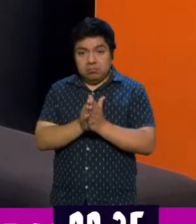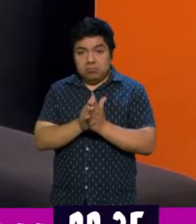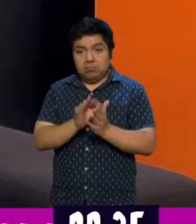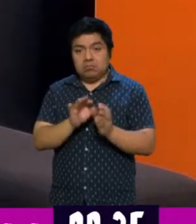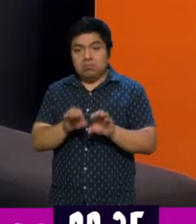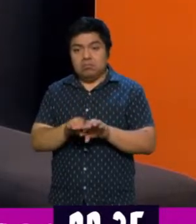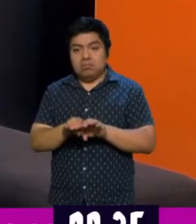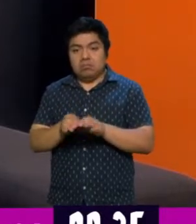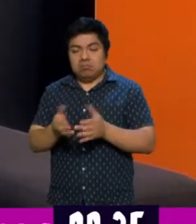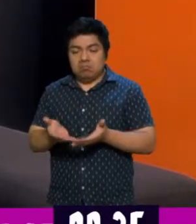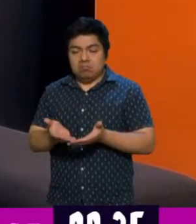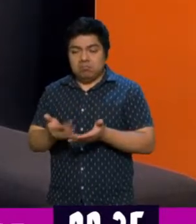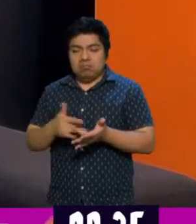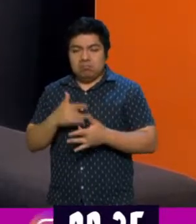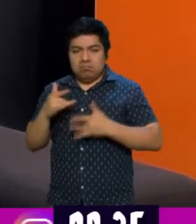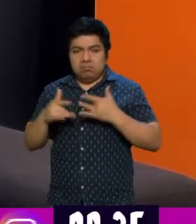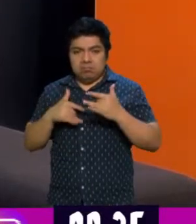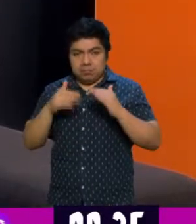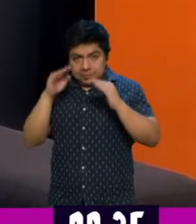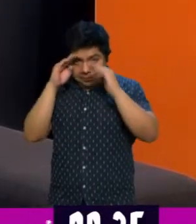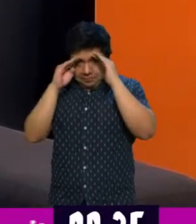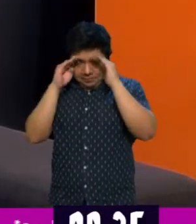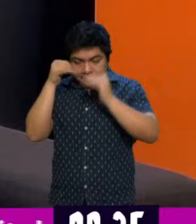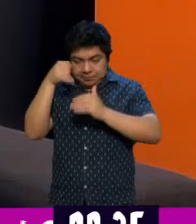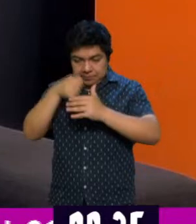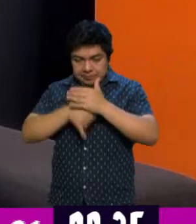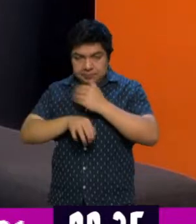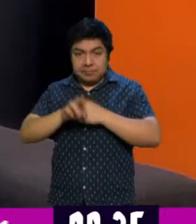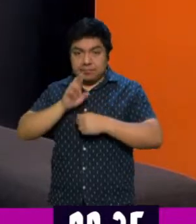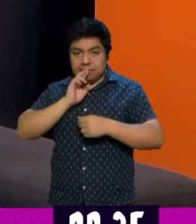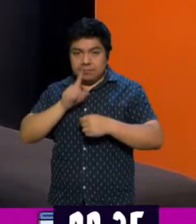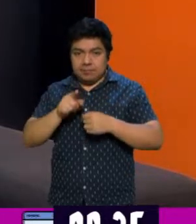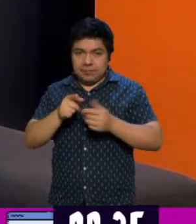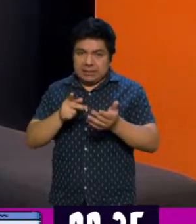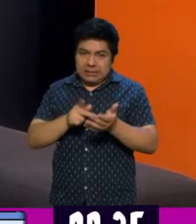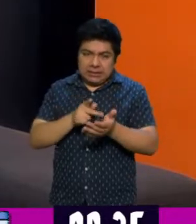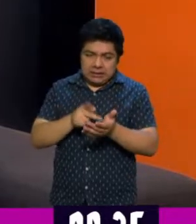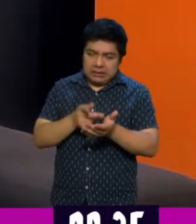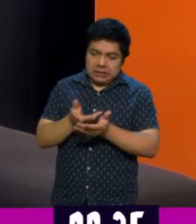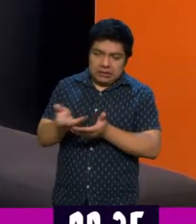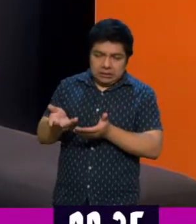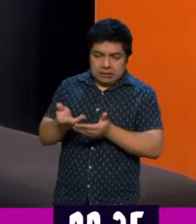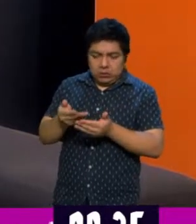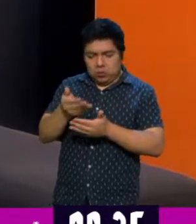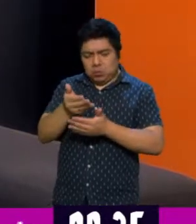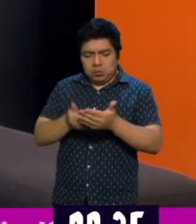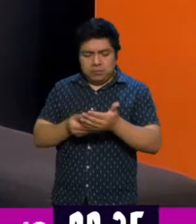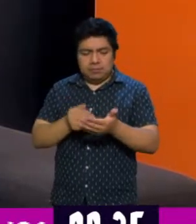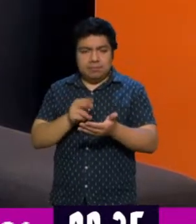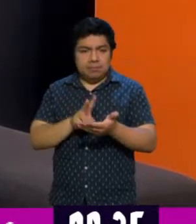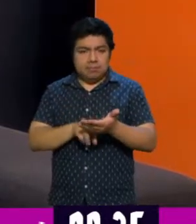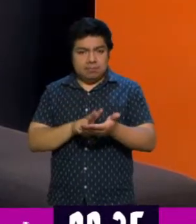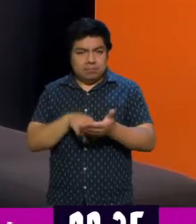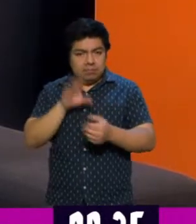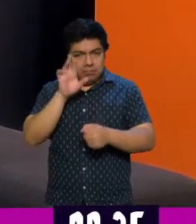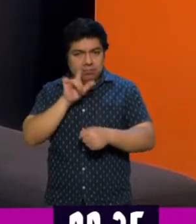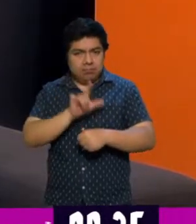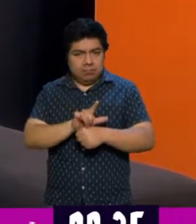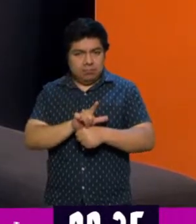un elemento de reflexión, ¿no? Es un enorme y tiene un enorme valor cultural, es